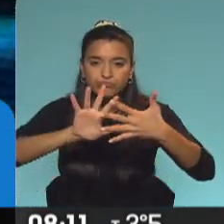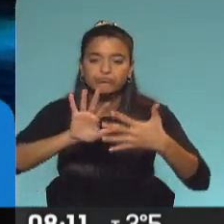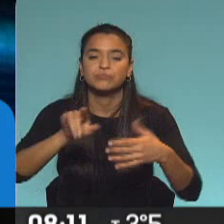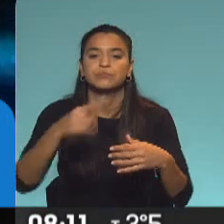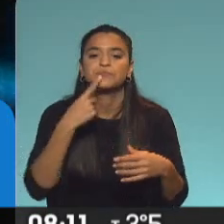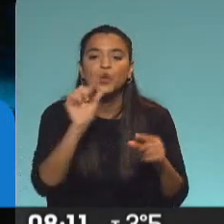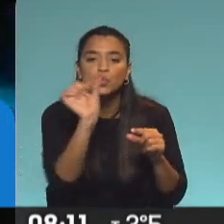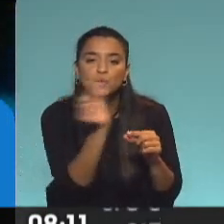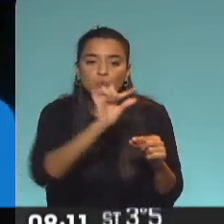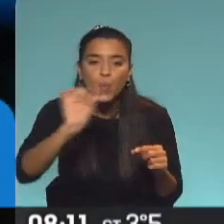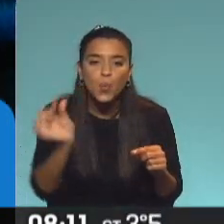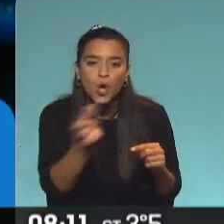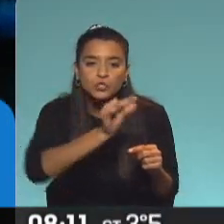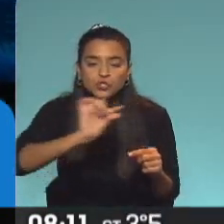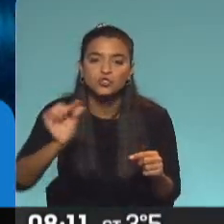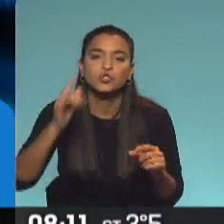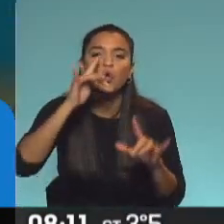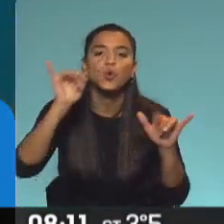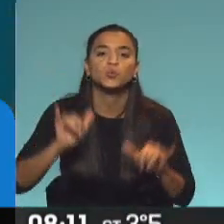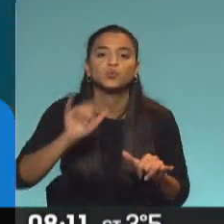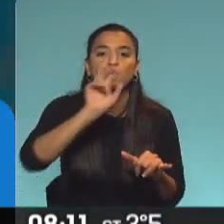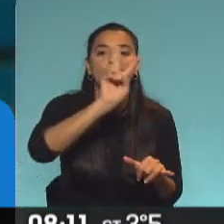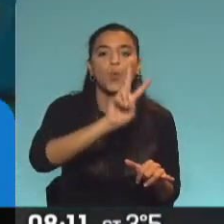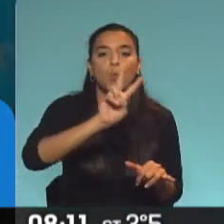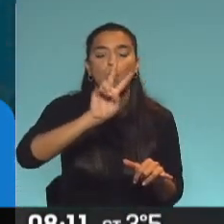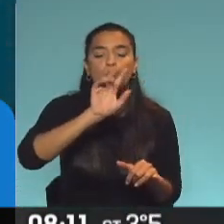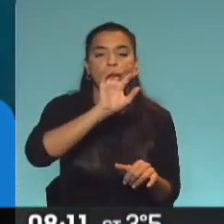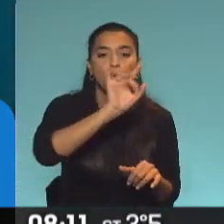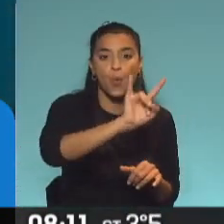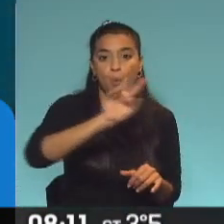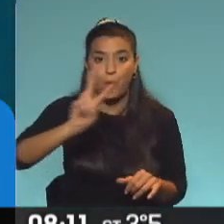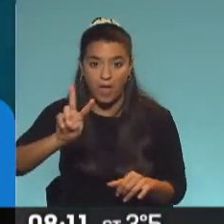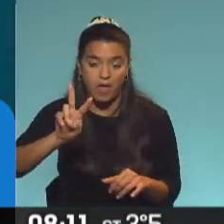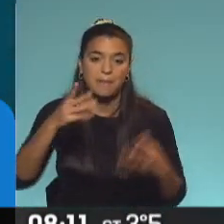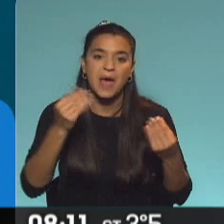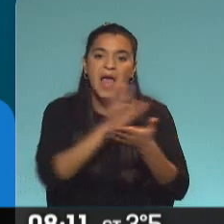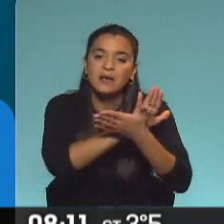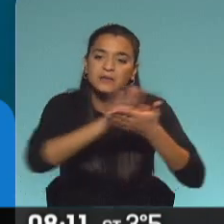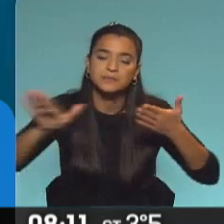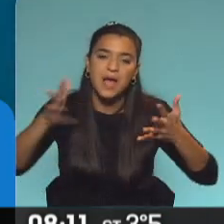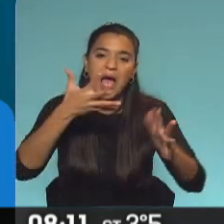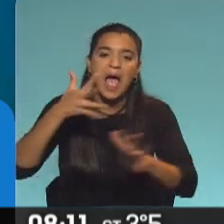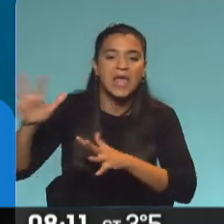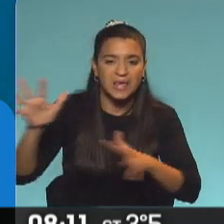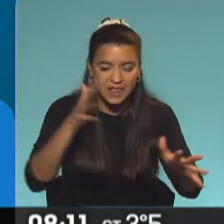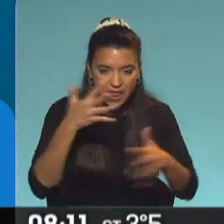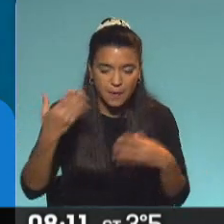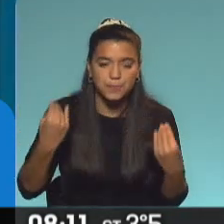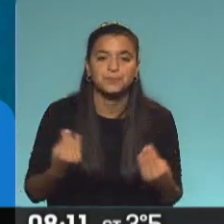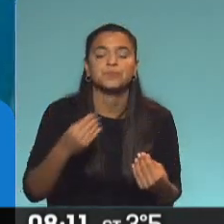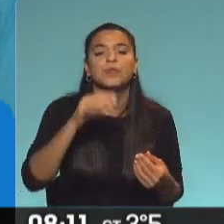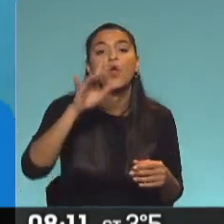son tubos de luz ultravioleta que nosotros instalamos dentro de la unidad de tratamiento de aire para sanitizar el aire. Ahí está, entonces,